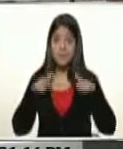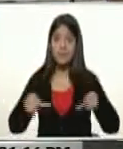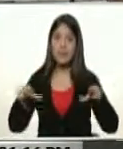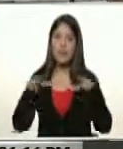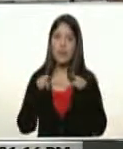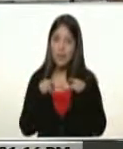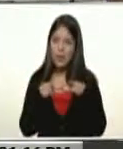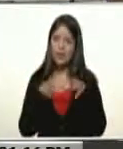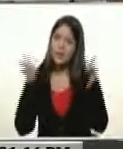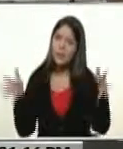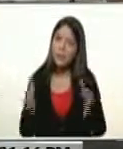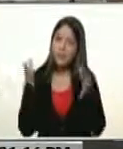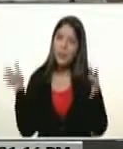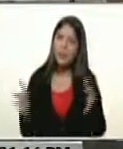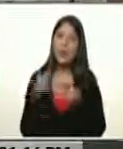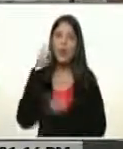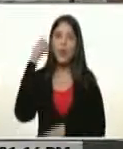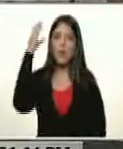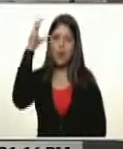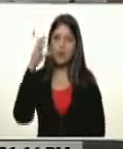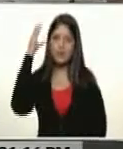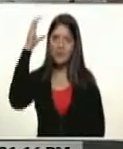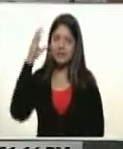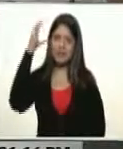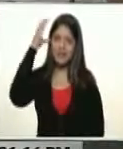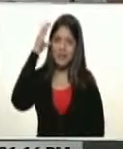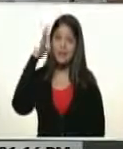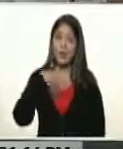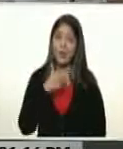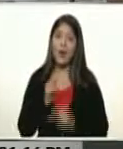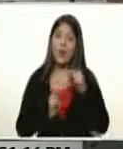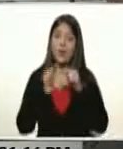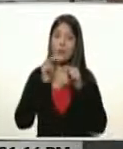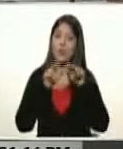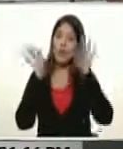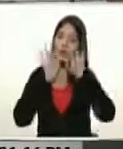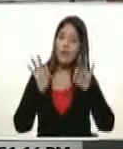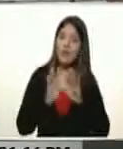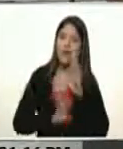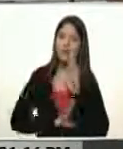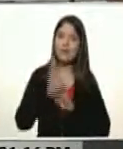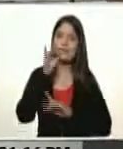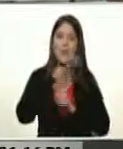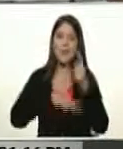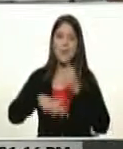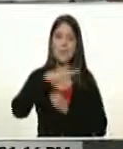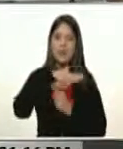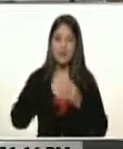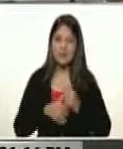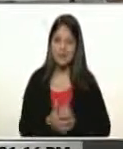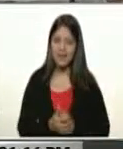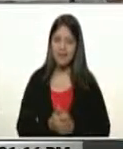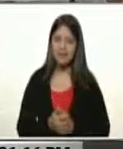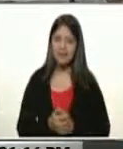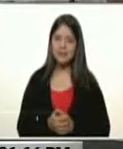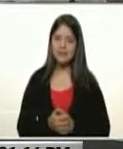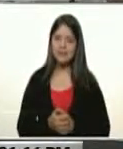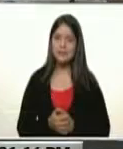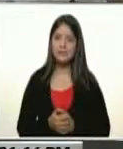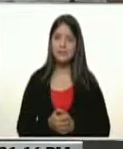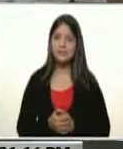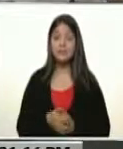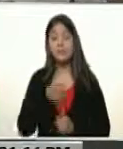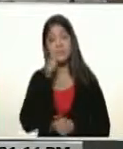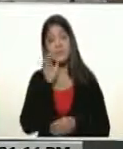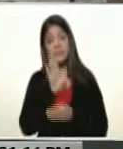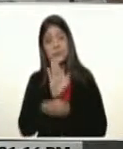reflexión promueve los niveles de conciencia para la construcción de un modelo de desarrollo ambiental que se fundamenta en la